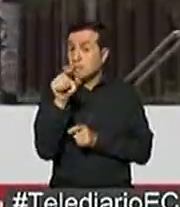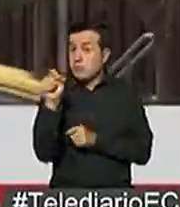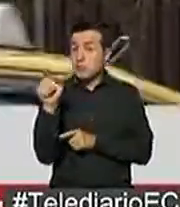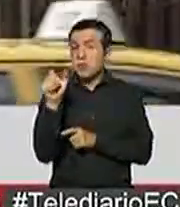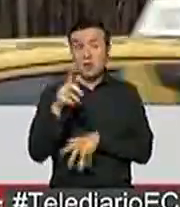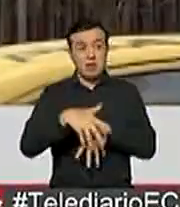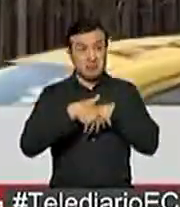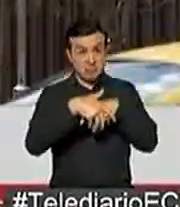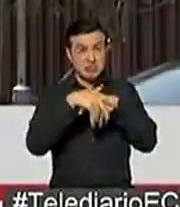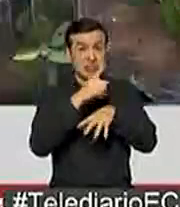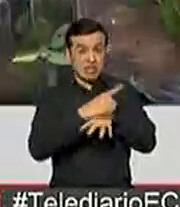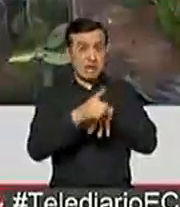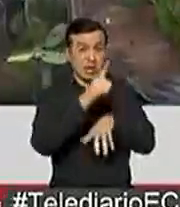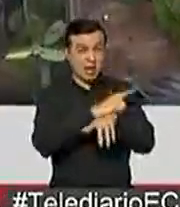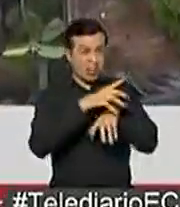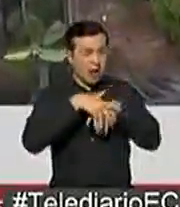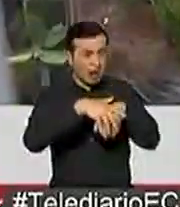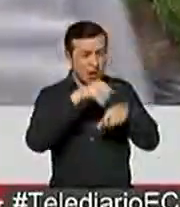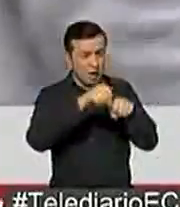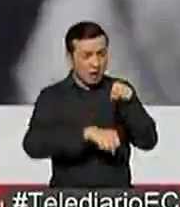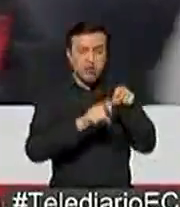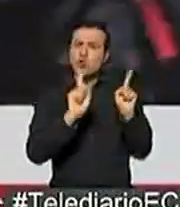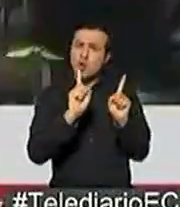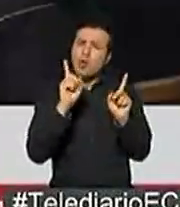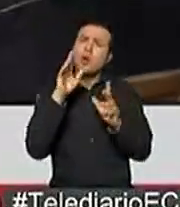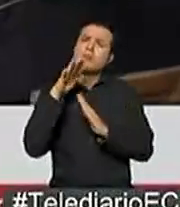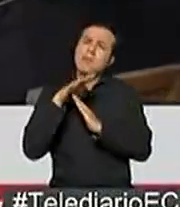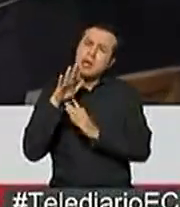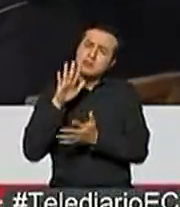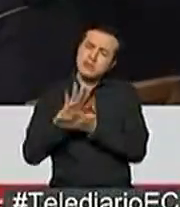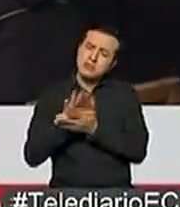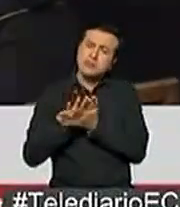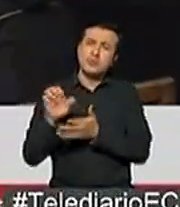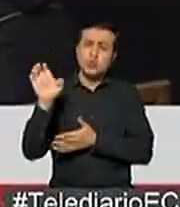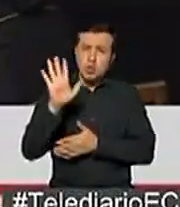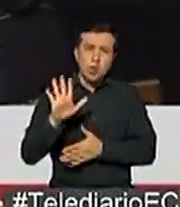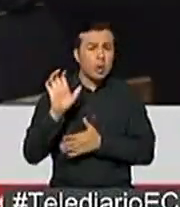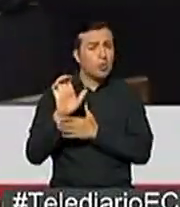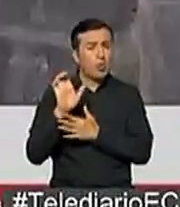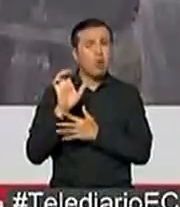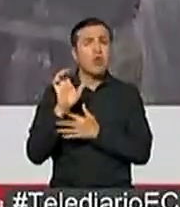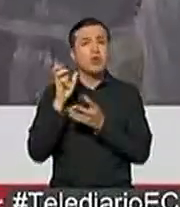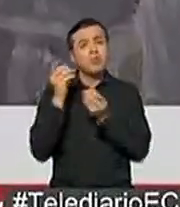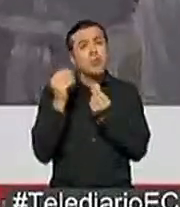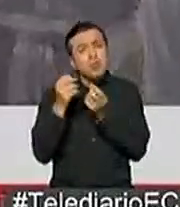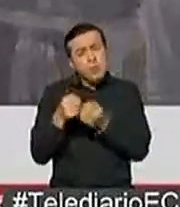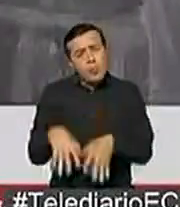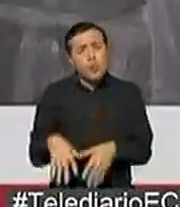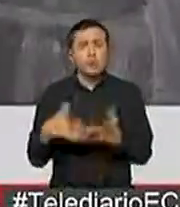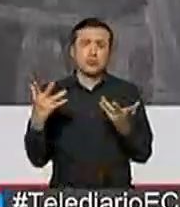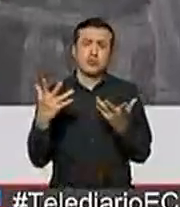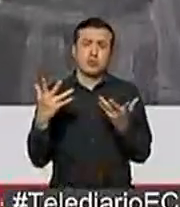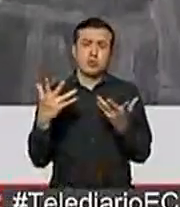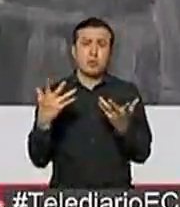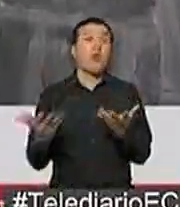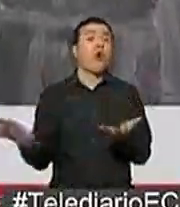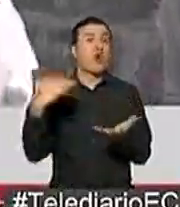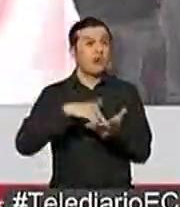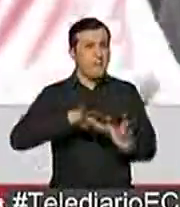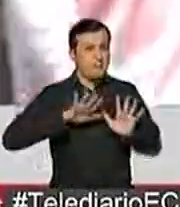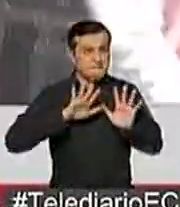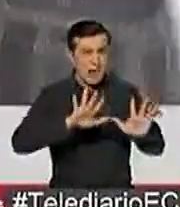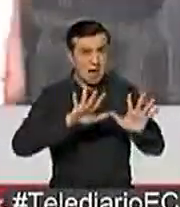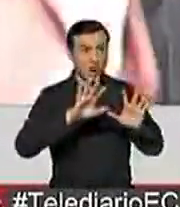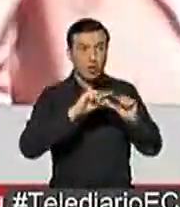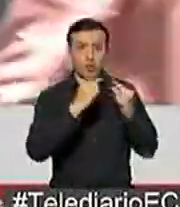las protestas de la semana anterior es momento de producir en paz porque el país ya perdió demasiado la convocatoria a un nuevo paro hecha